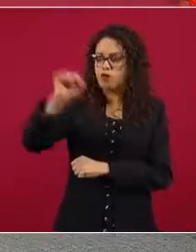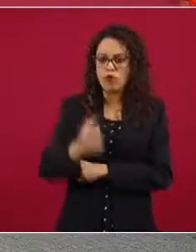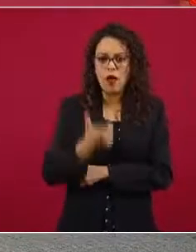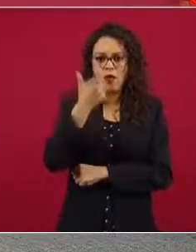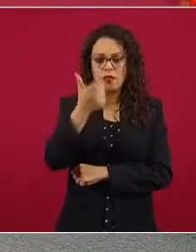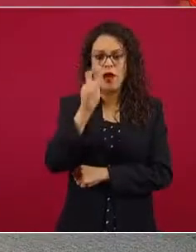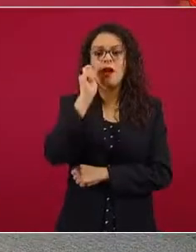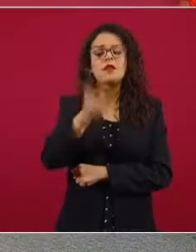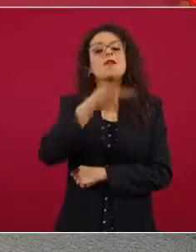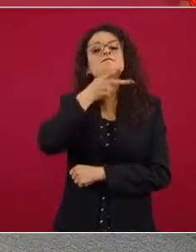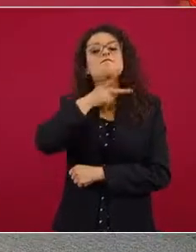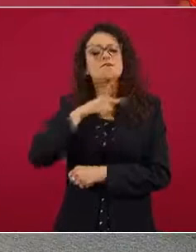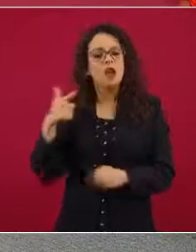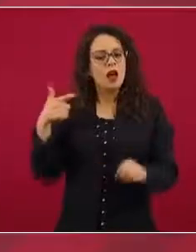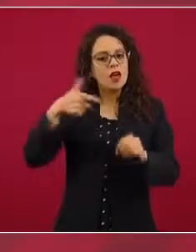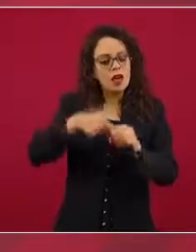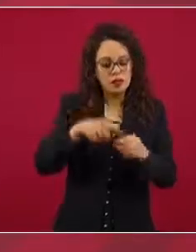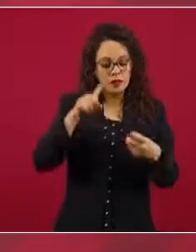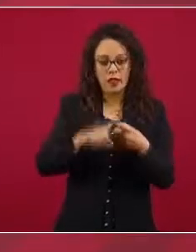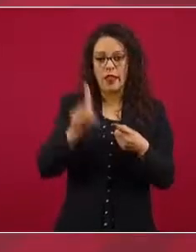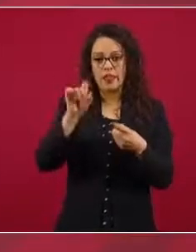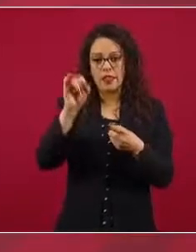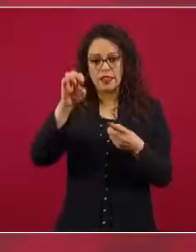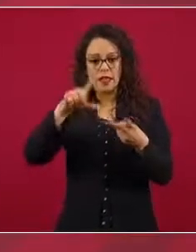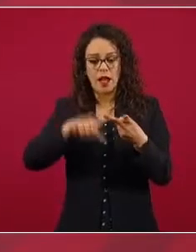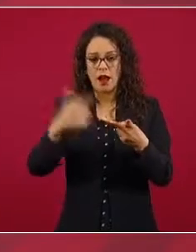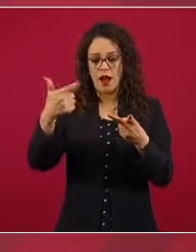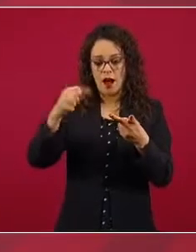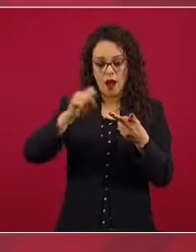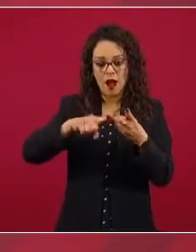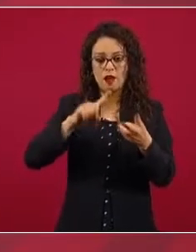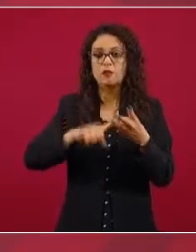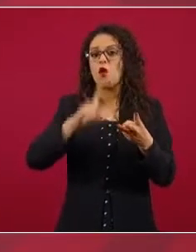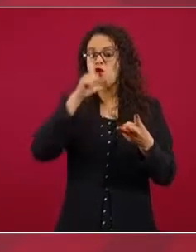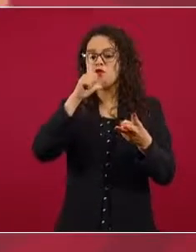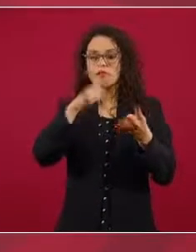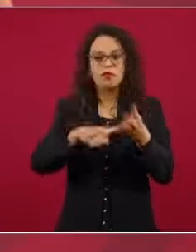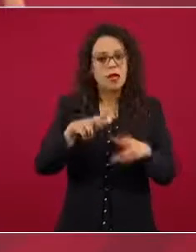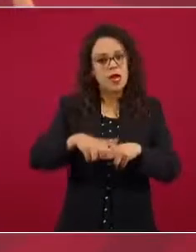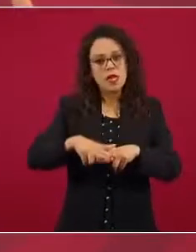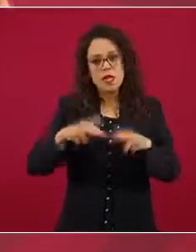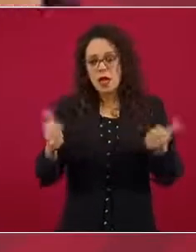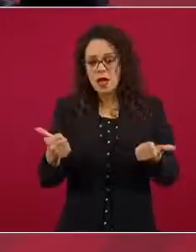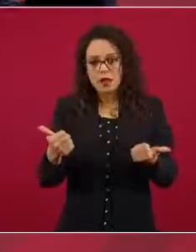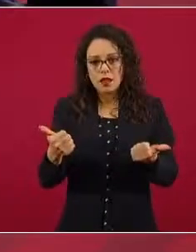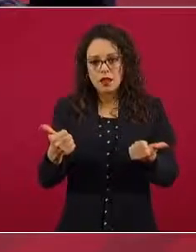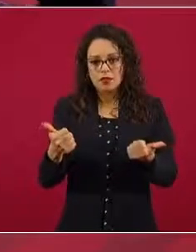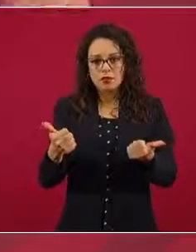ni el precio del diésel, ni el precio del gas. sí